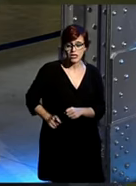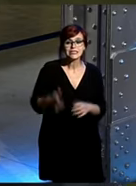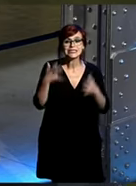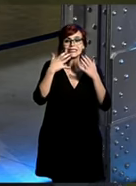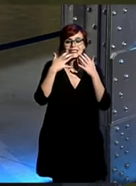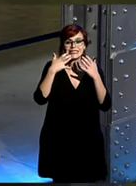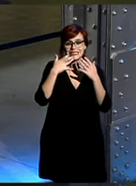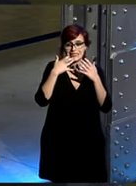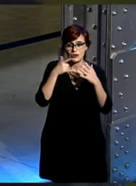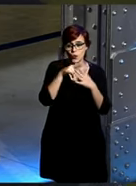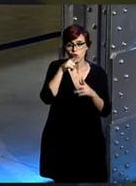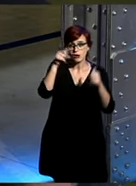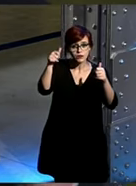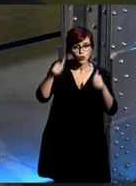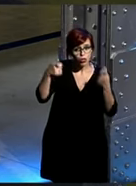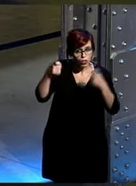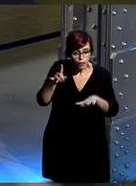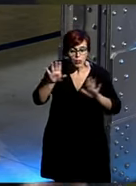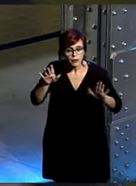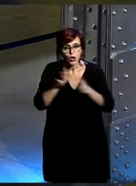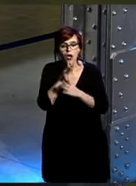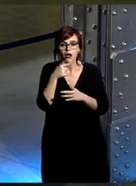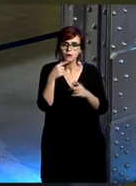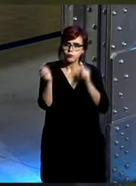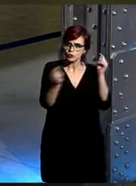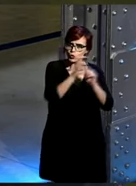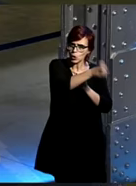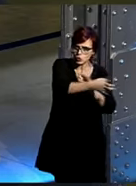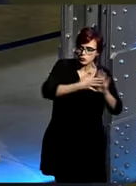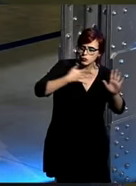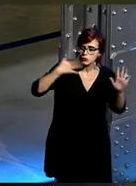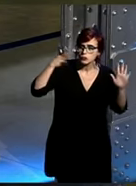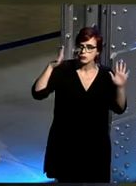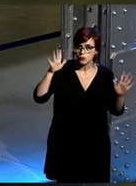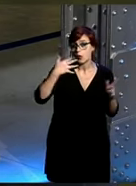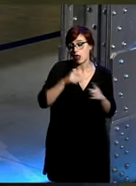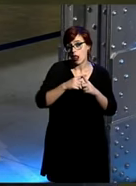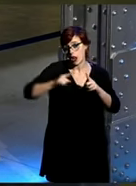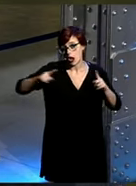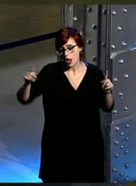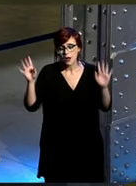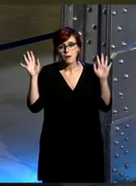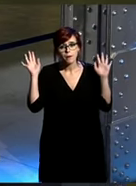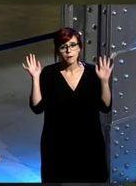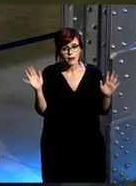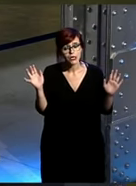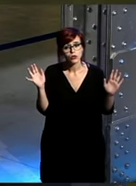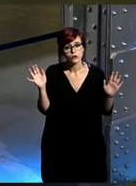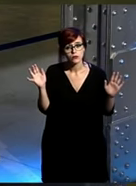una titulación, y esa es la mayor parte, hay otras que sí, y eso es otra discusión, o sea, ahí sería una discusión muy larga, pero en la mayor